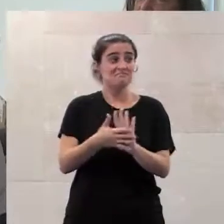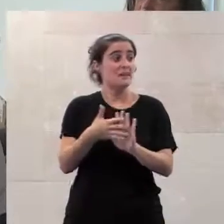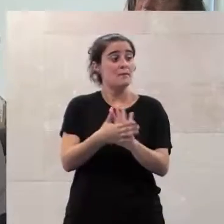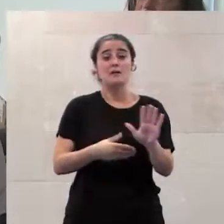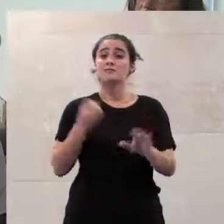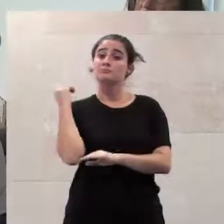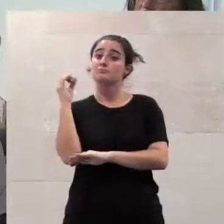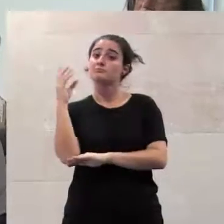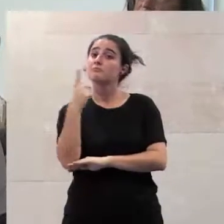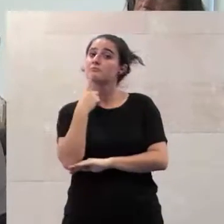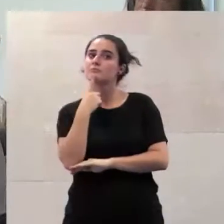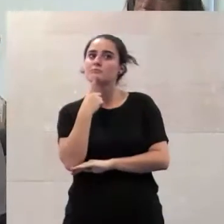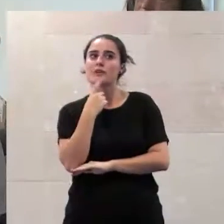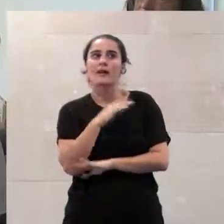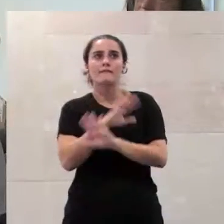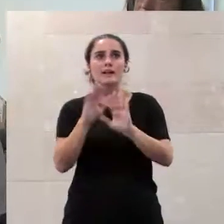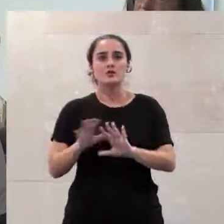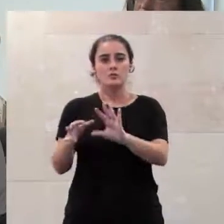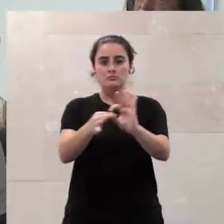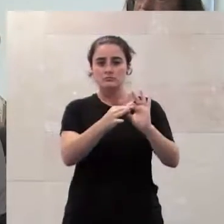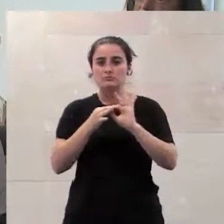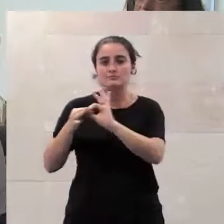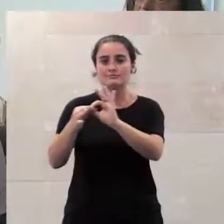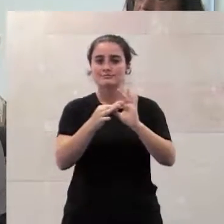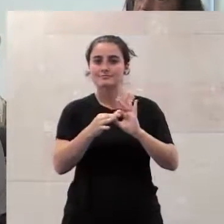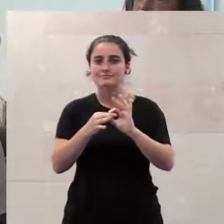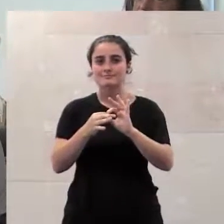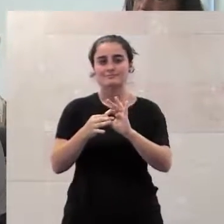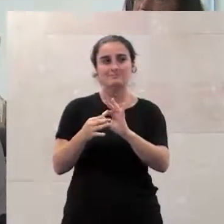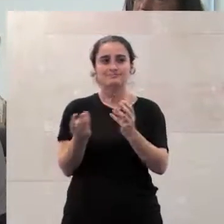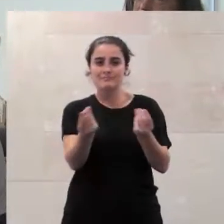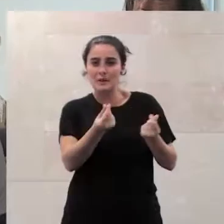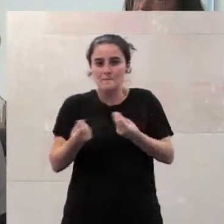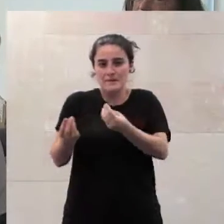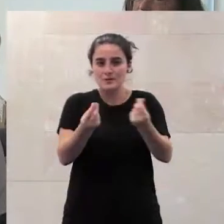ponentes, pues se crean unas sinergias y se crea un ambiente muy interesante